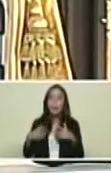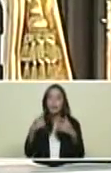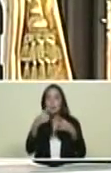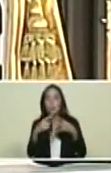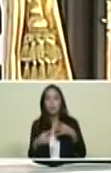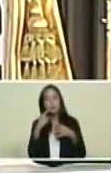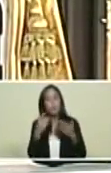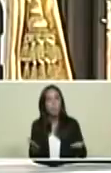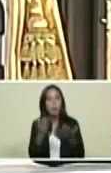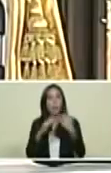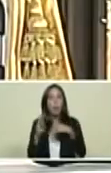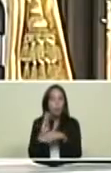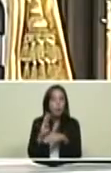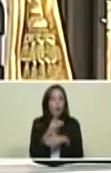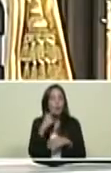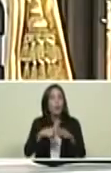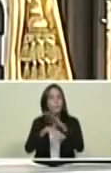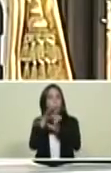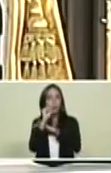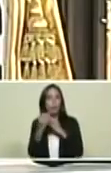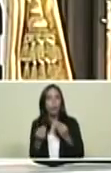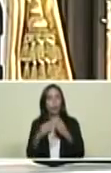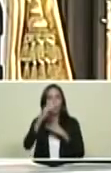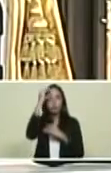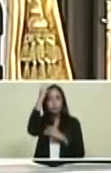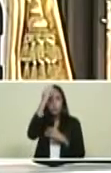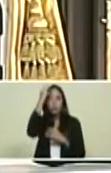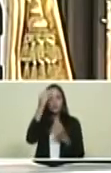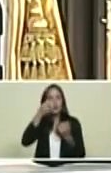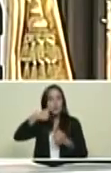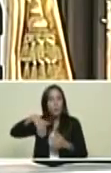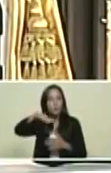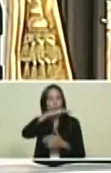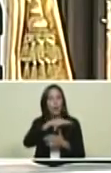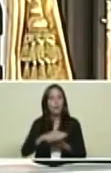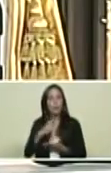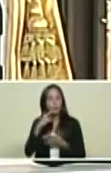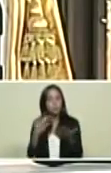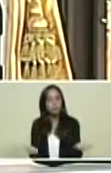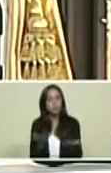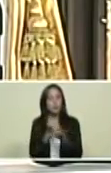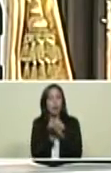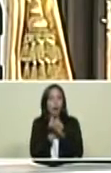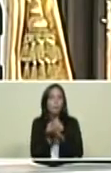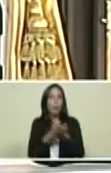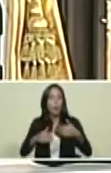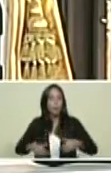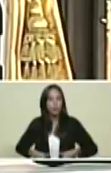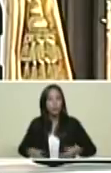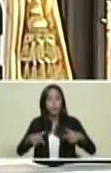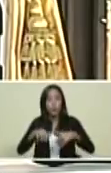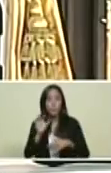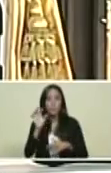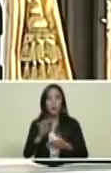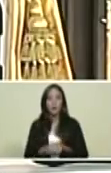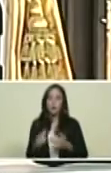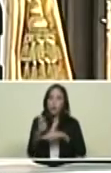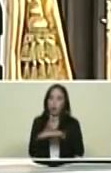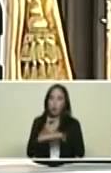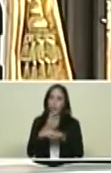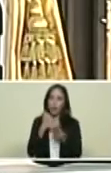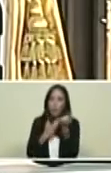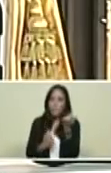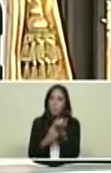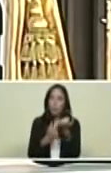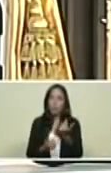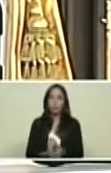que aprendamos todos, con conciencia, todos los venezolanos, a apreciar el esfuerzo que hace el Estado, el gobierno,